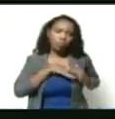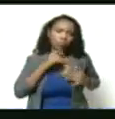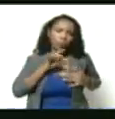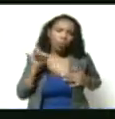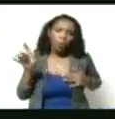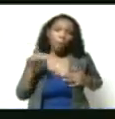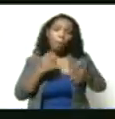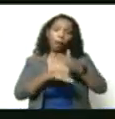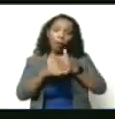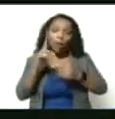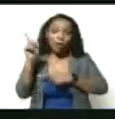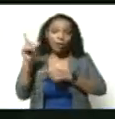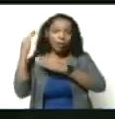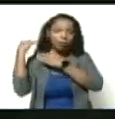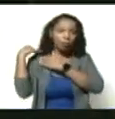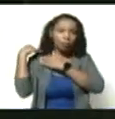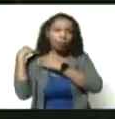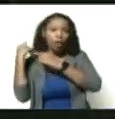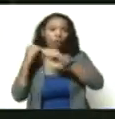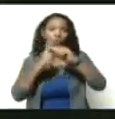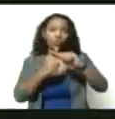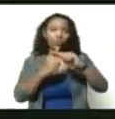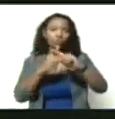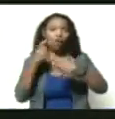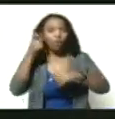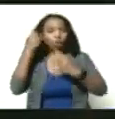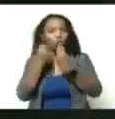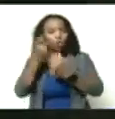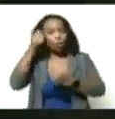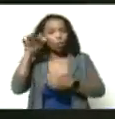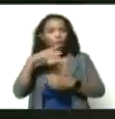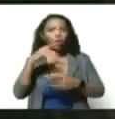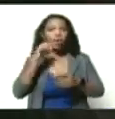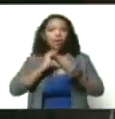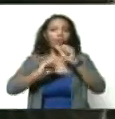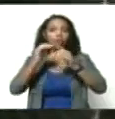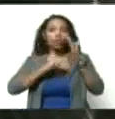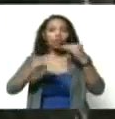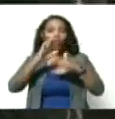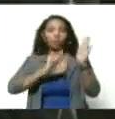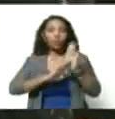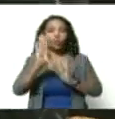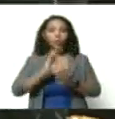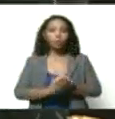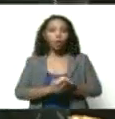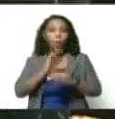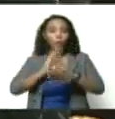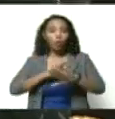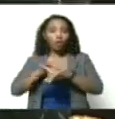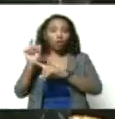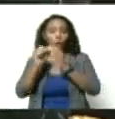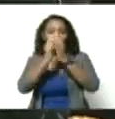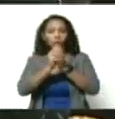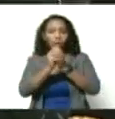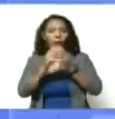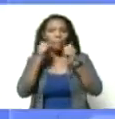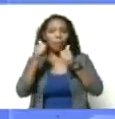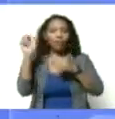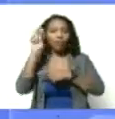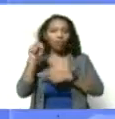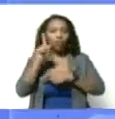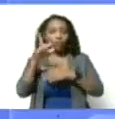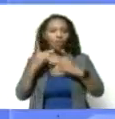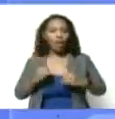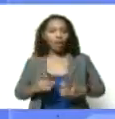para cargar esa cruz con el pueblo y superar todas las adversidades. Roguemos al Señor, por eso hacemos esta oración, por el bien de Venezuela y tu